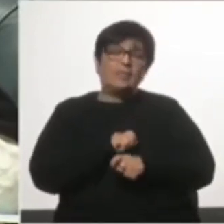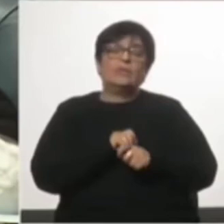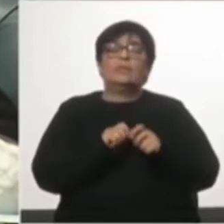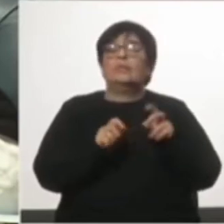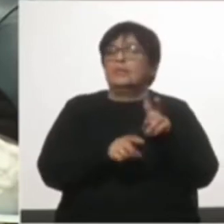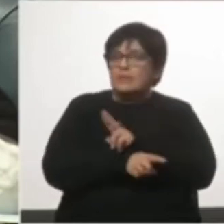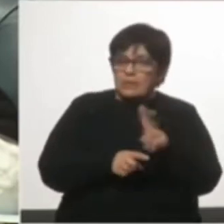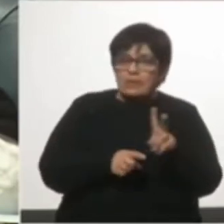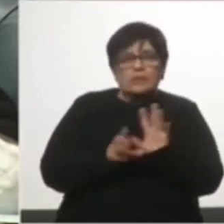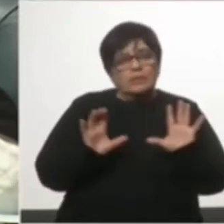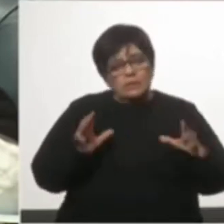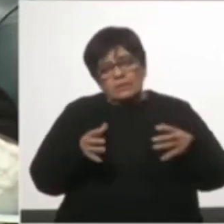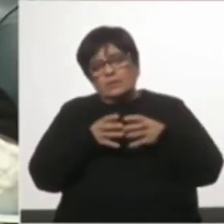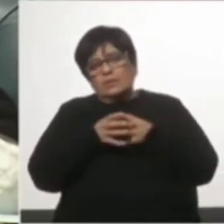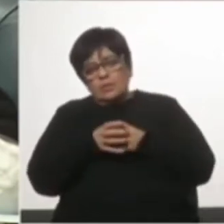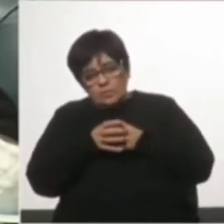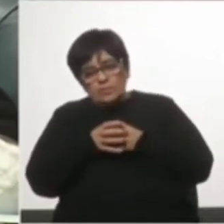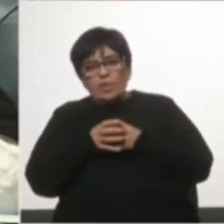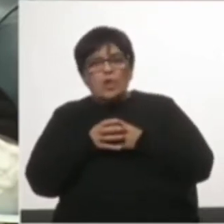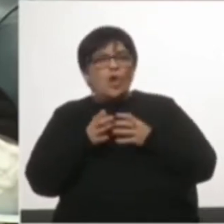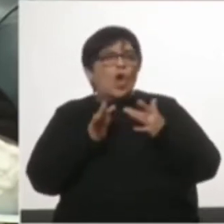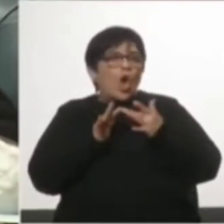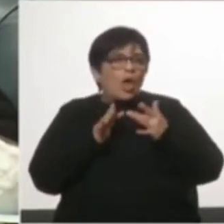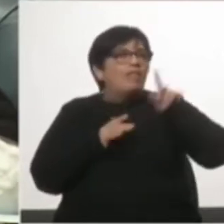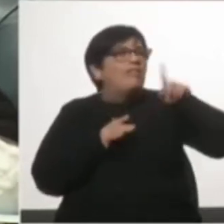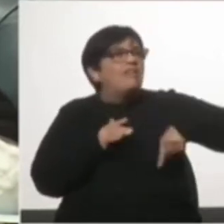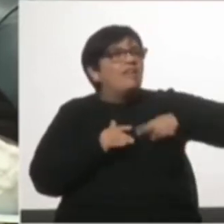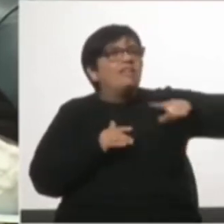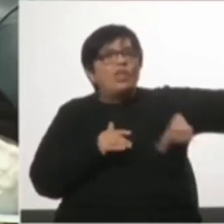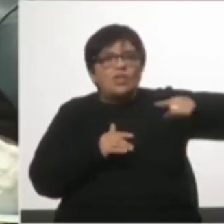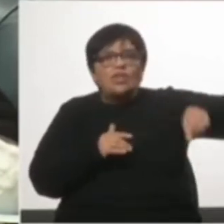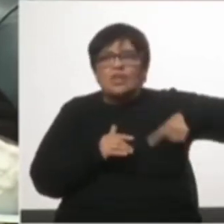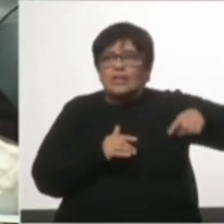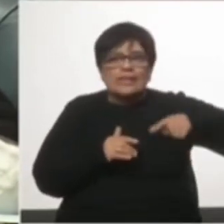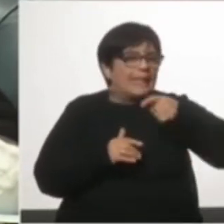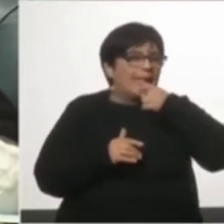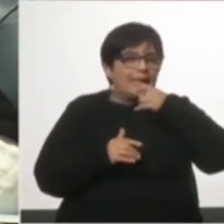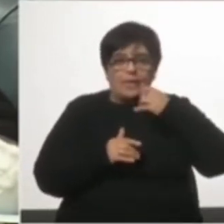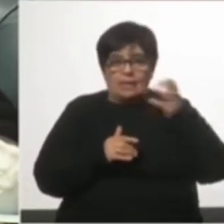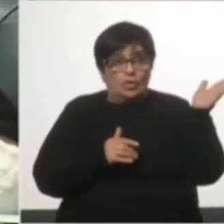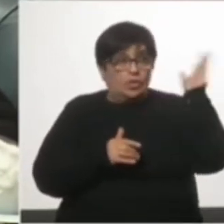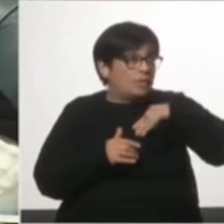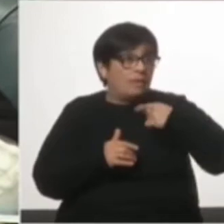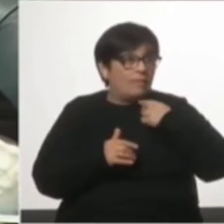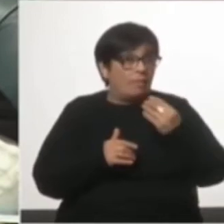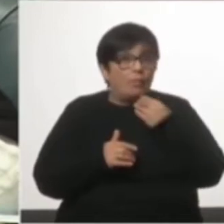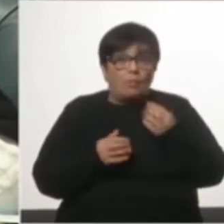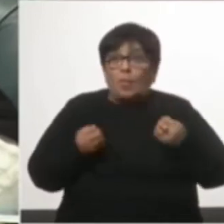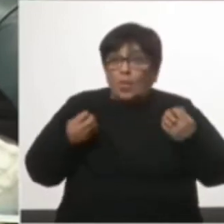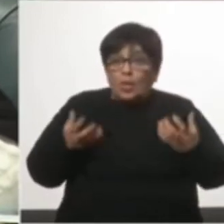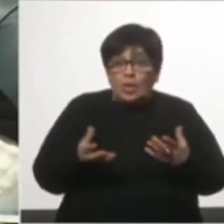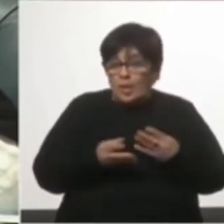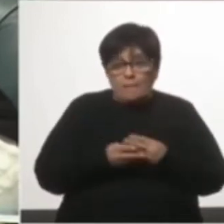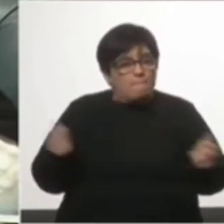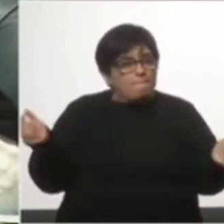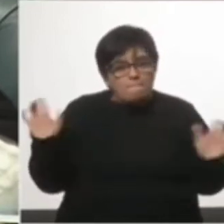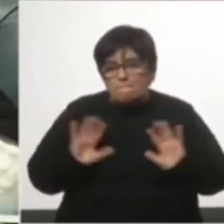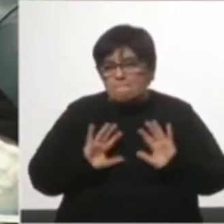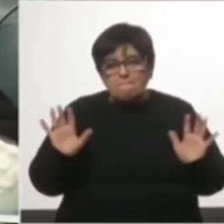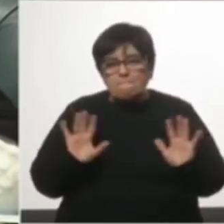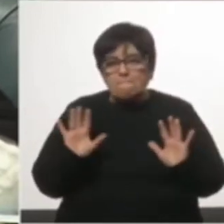seguimientos, burbujas, hilos epidemiológicos que inexplicablemente se perdieron, la